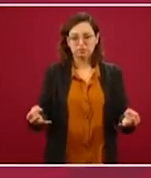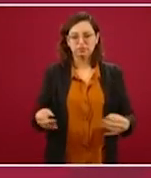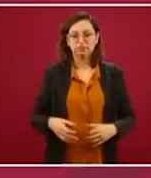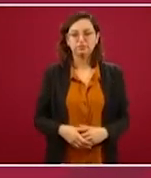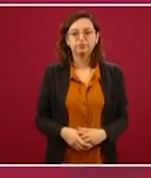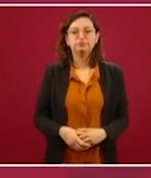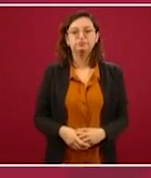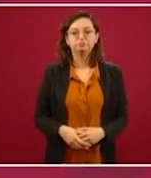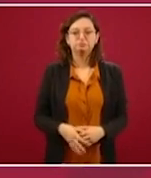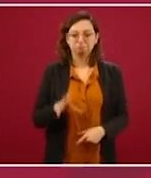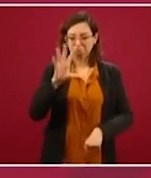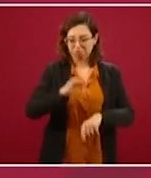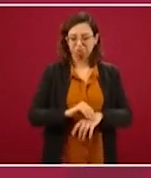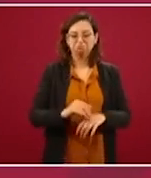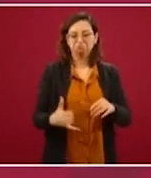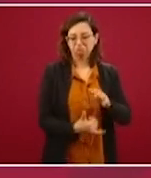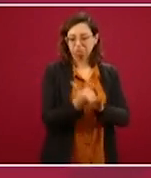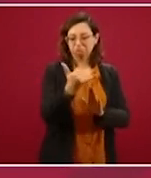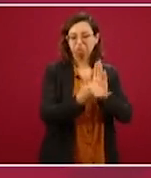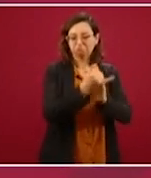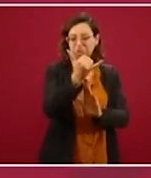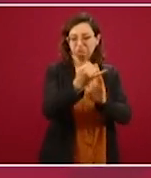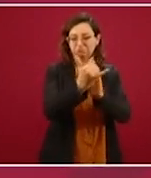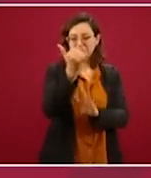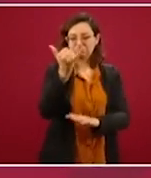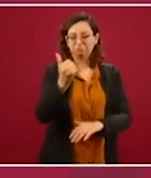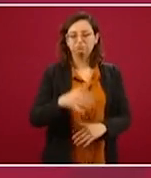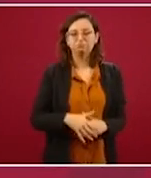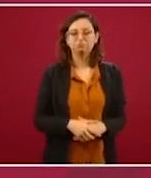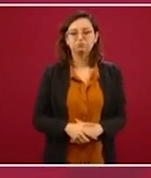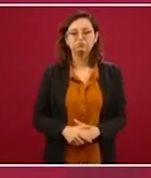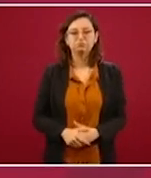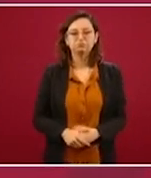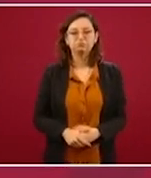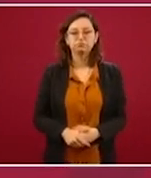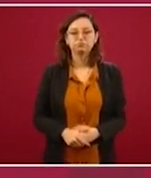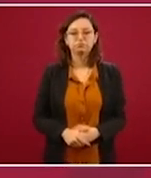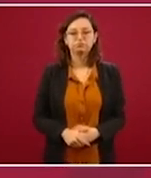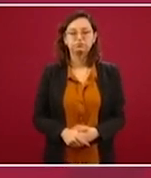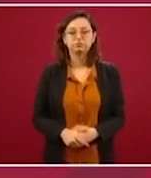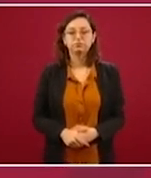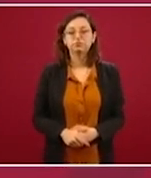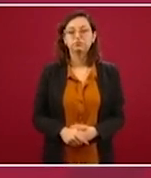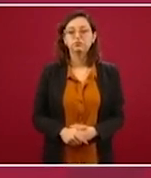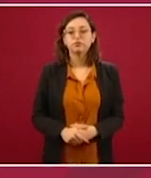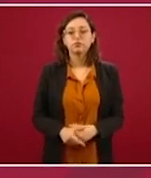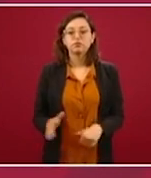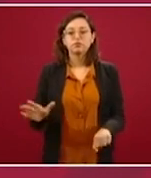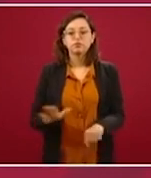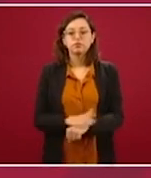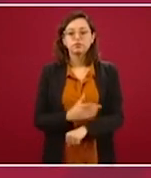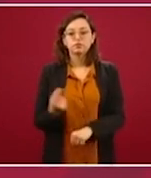disponibles. porque